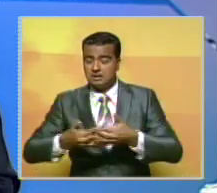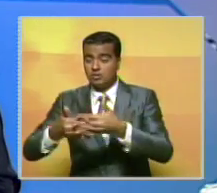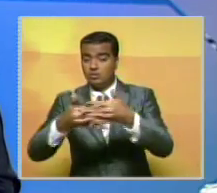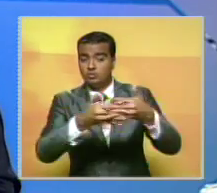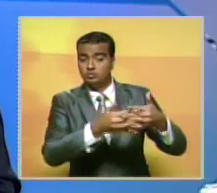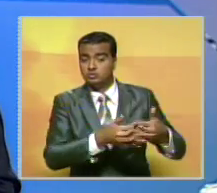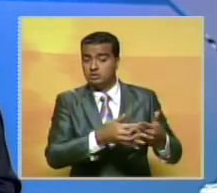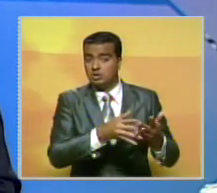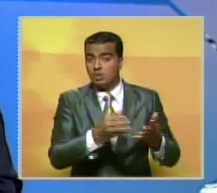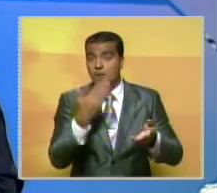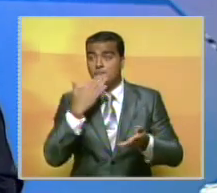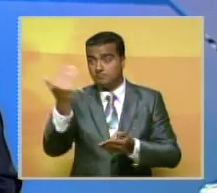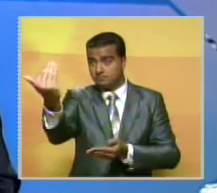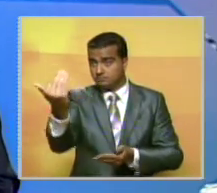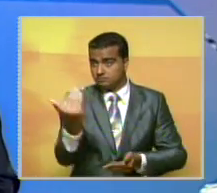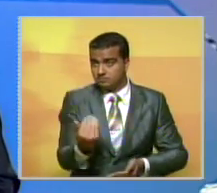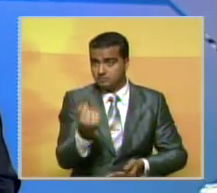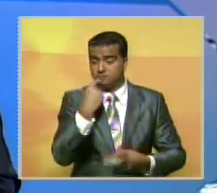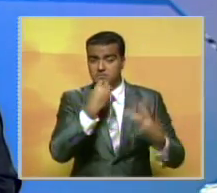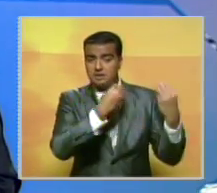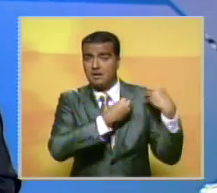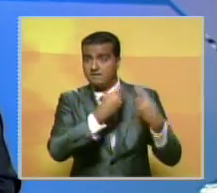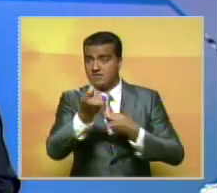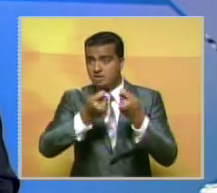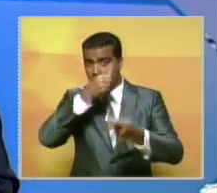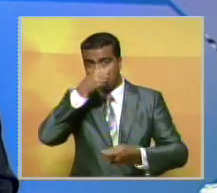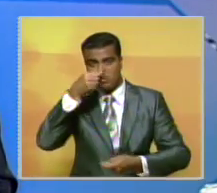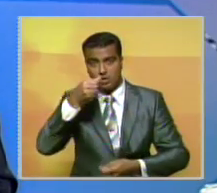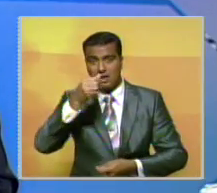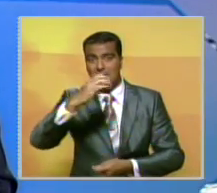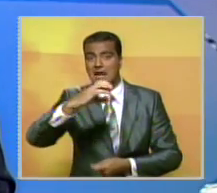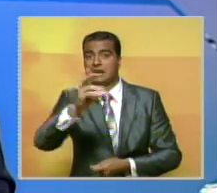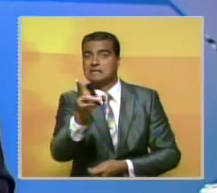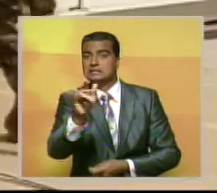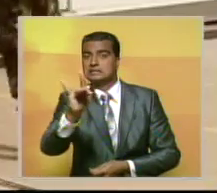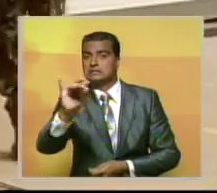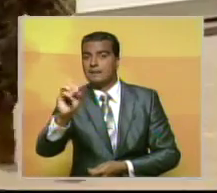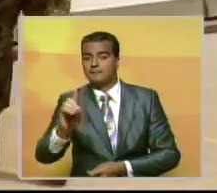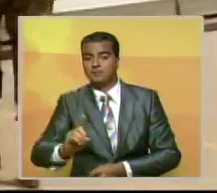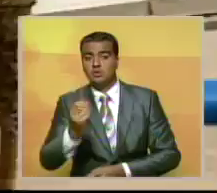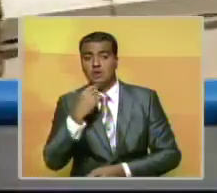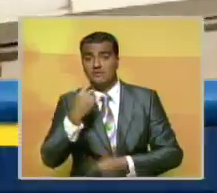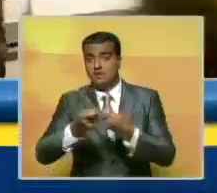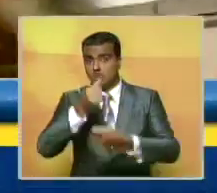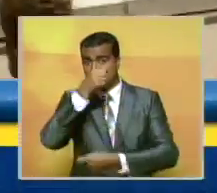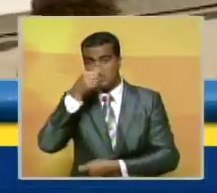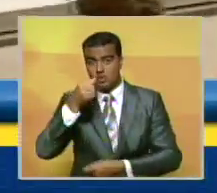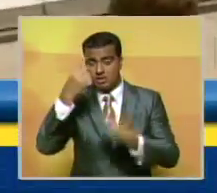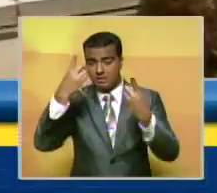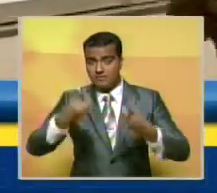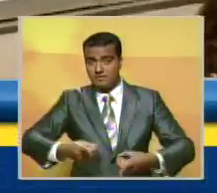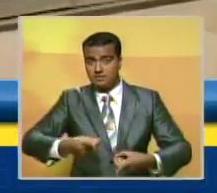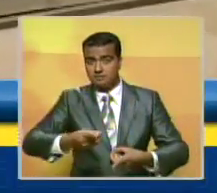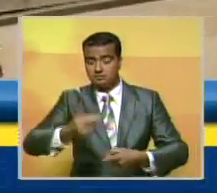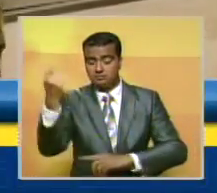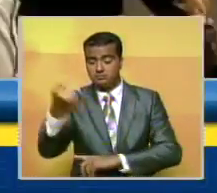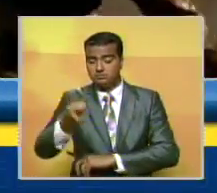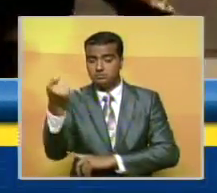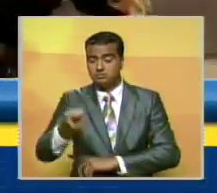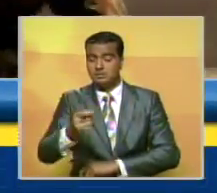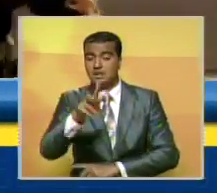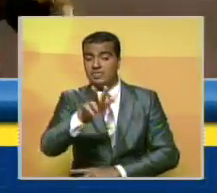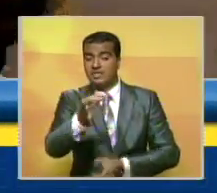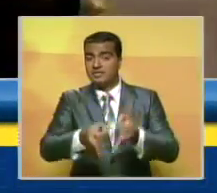del cartel de Sinaloa, Joaquín El Chapo Guzmán, luego de su captura este sábado. El narcotraficante deberá enfrentar cargos en al menos